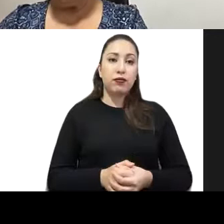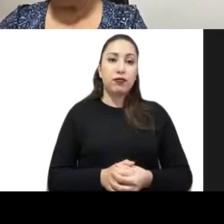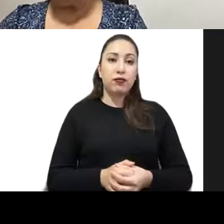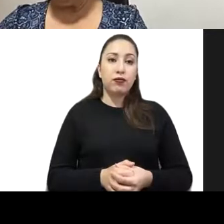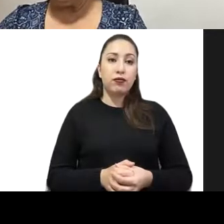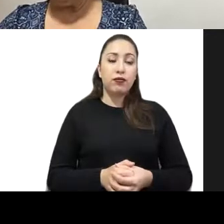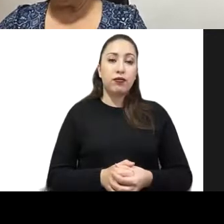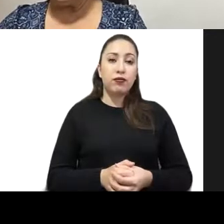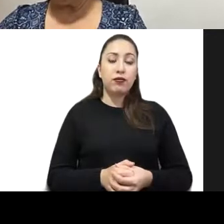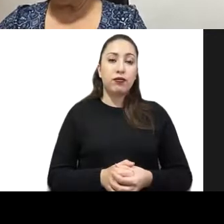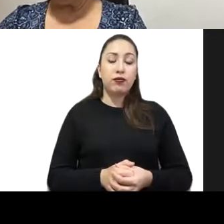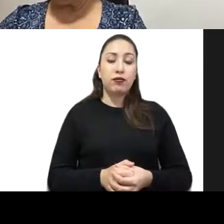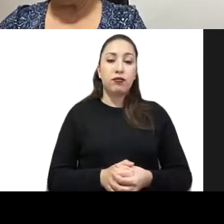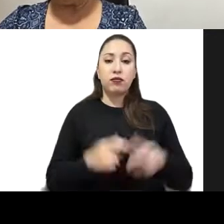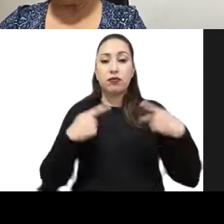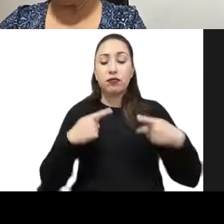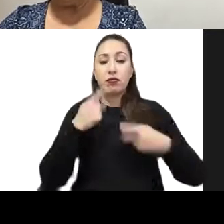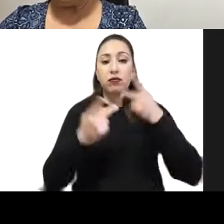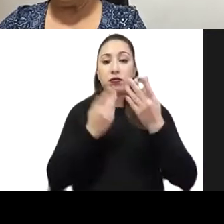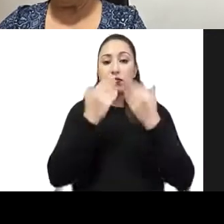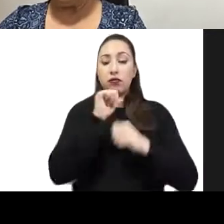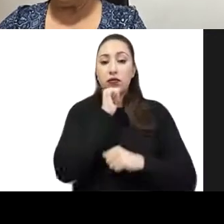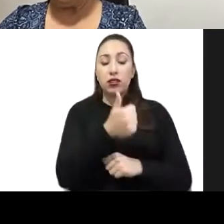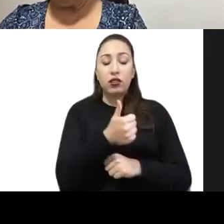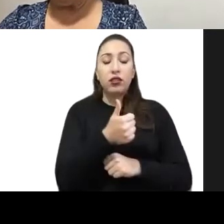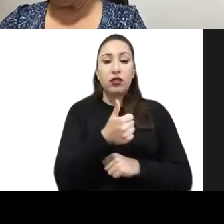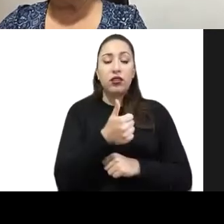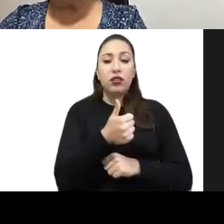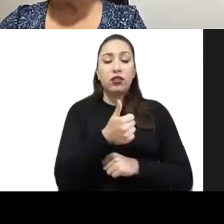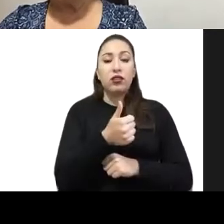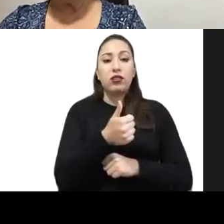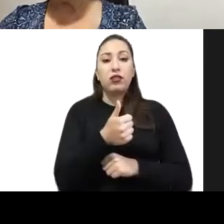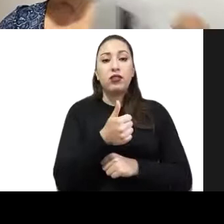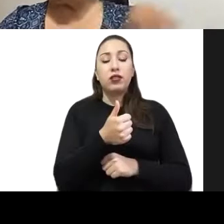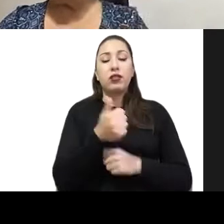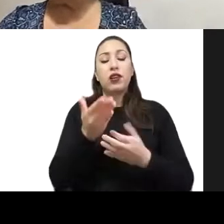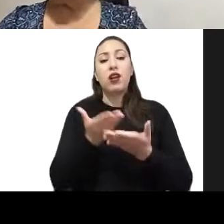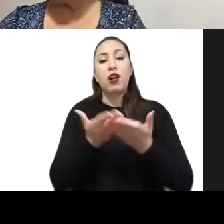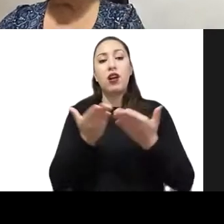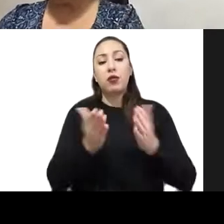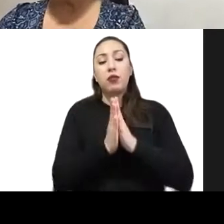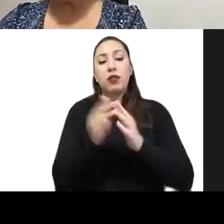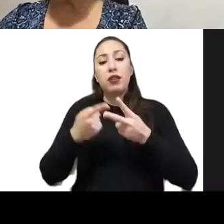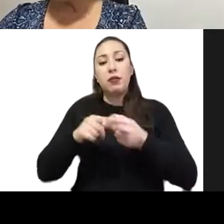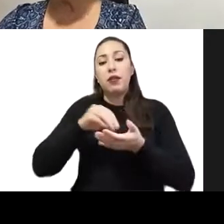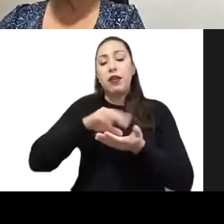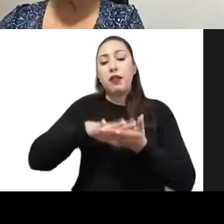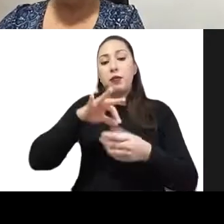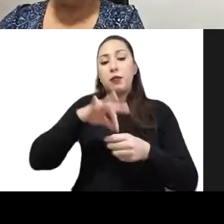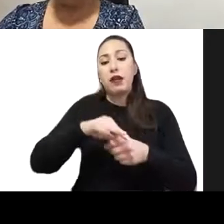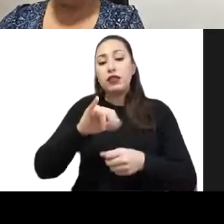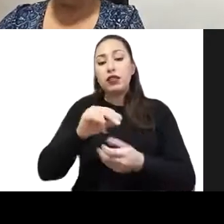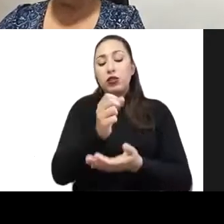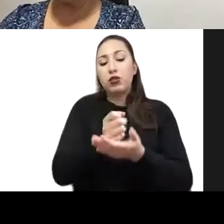No habiendo ninguna diputada o diputado que desee tomar la palabra, se le da paso a la votación para la aprobación del